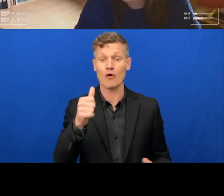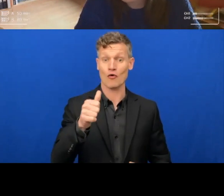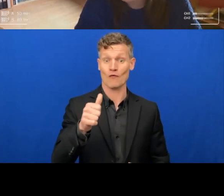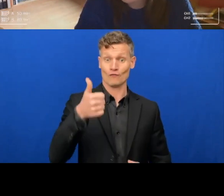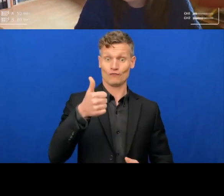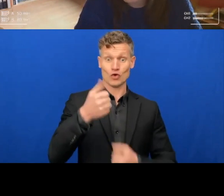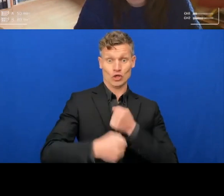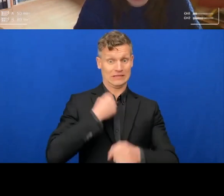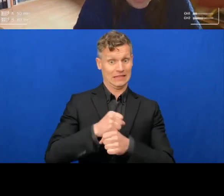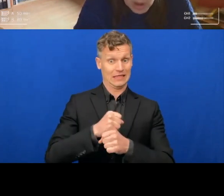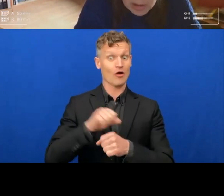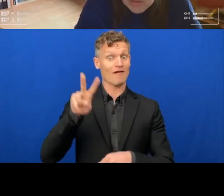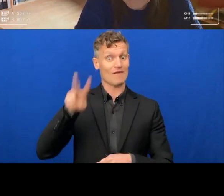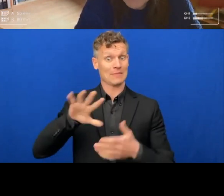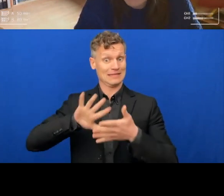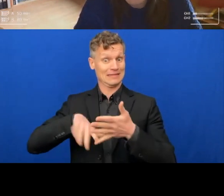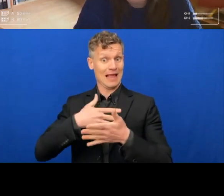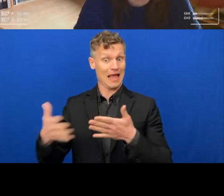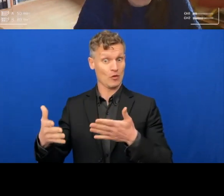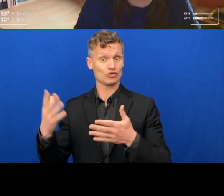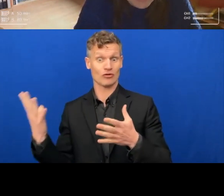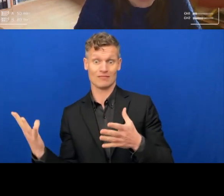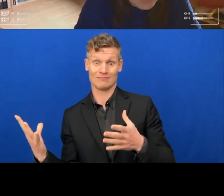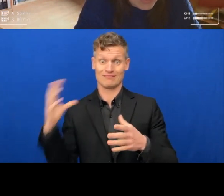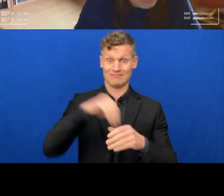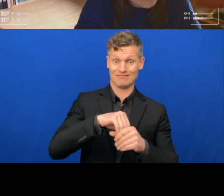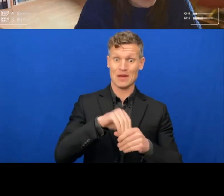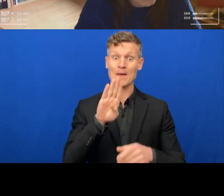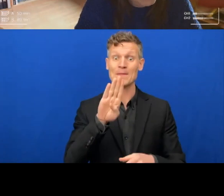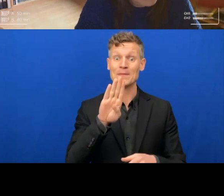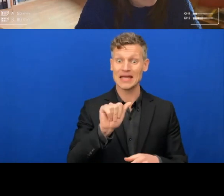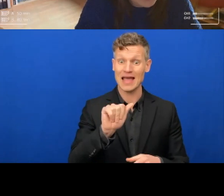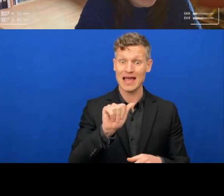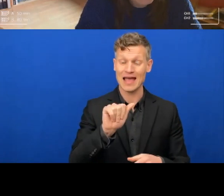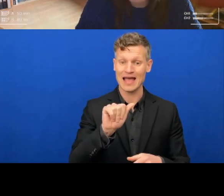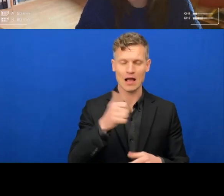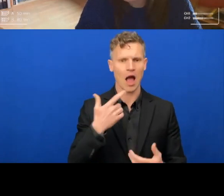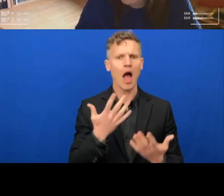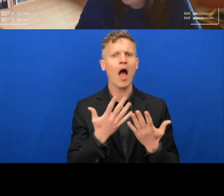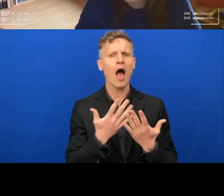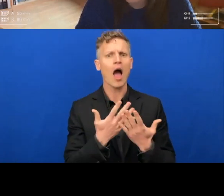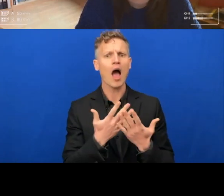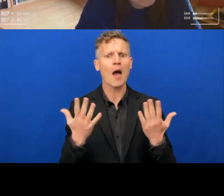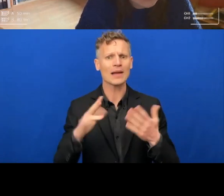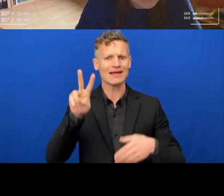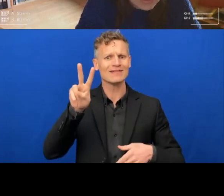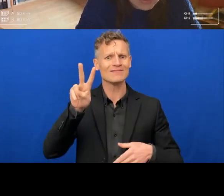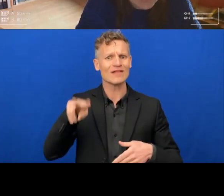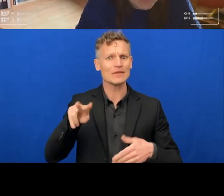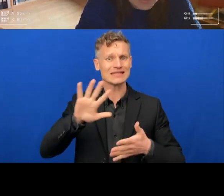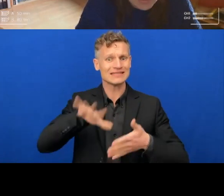era muy limitado. Entonces, acá en la licenciatura apenas teníamos 3